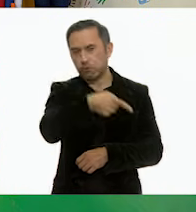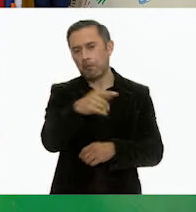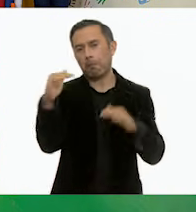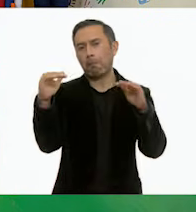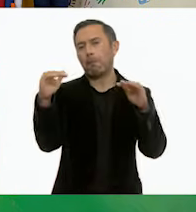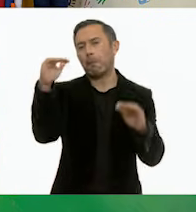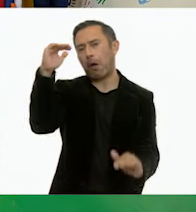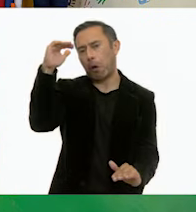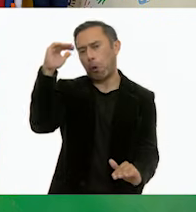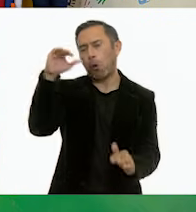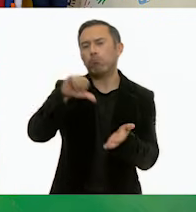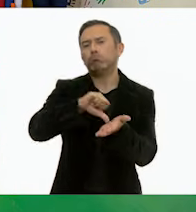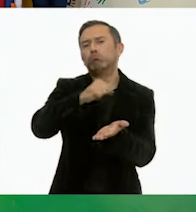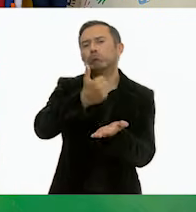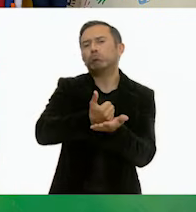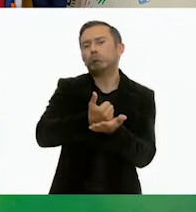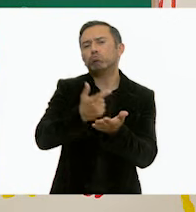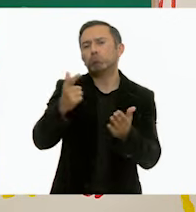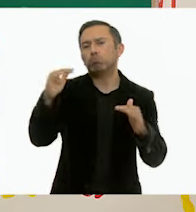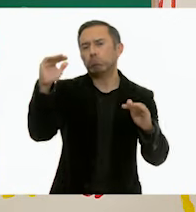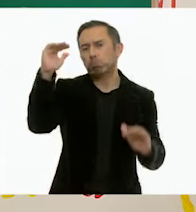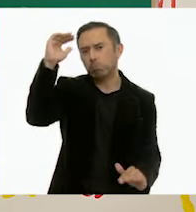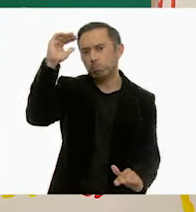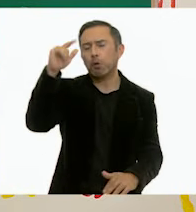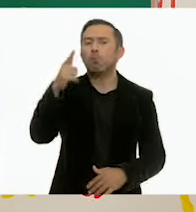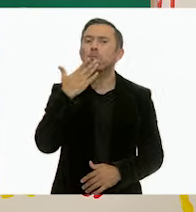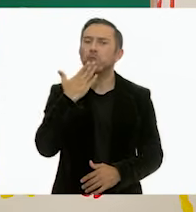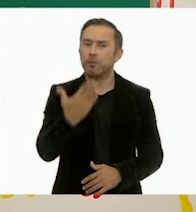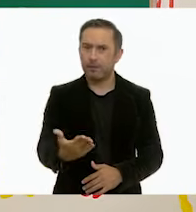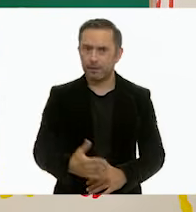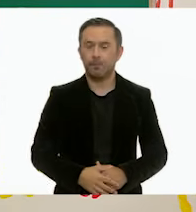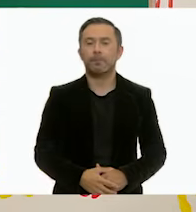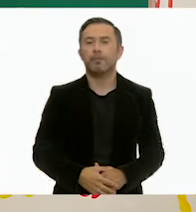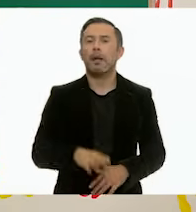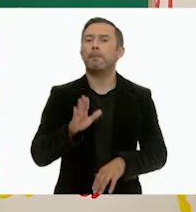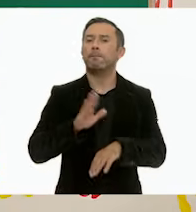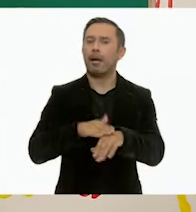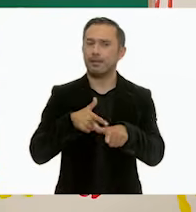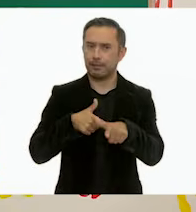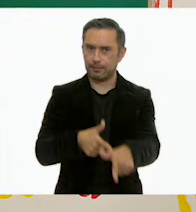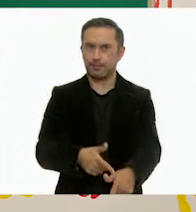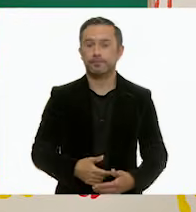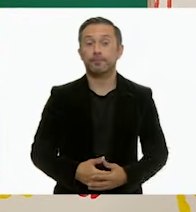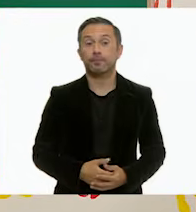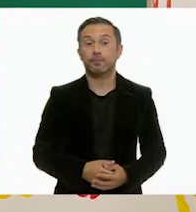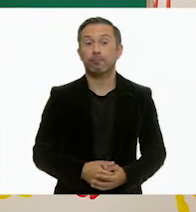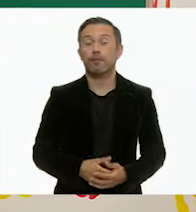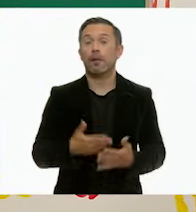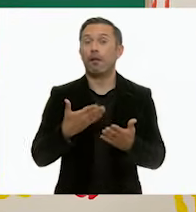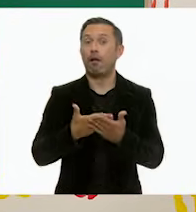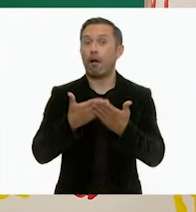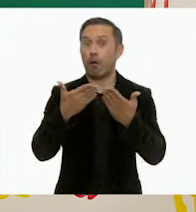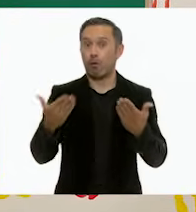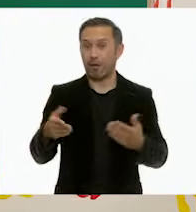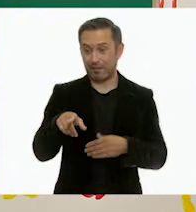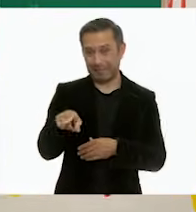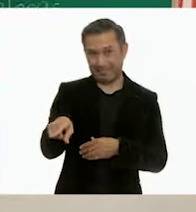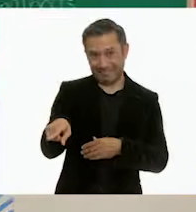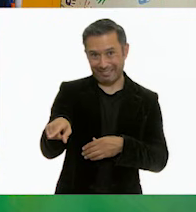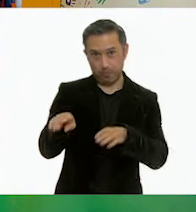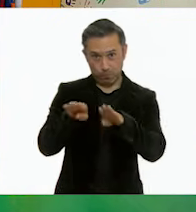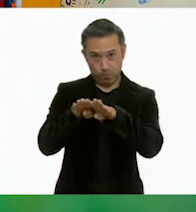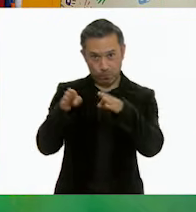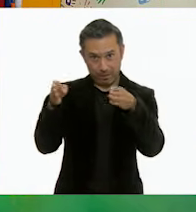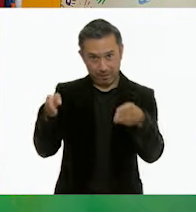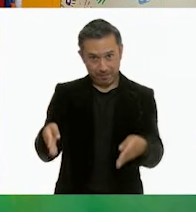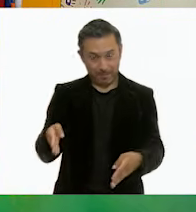Es bajo. Muy bien. Continuamos. Ahora, el mueble amarillo en